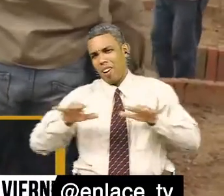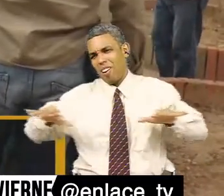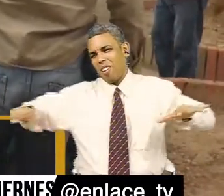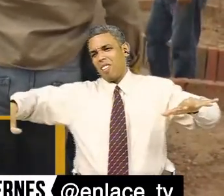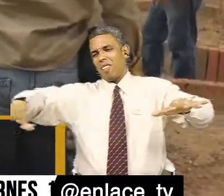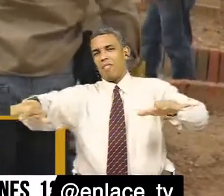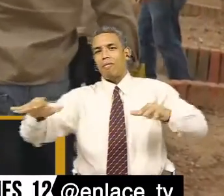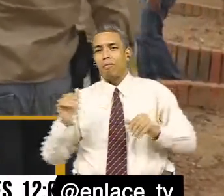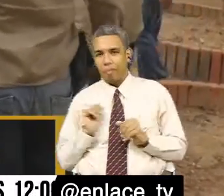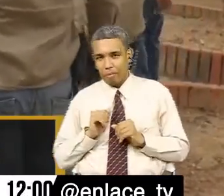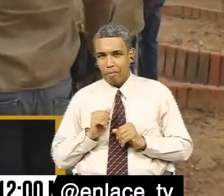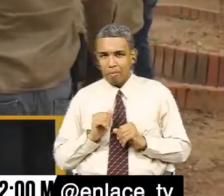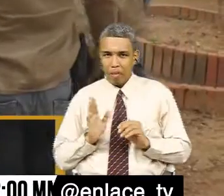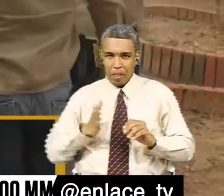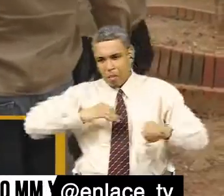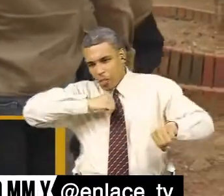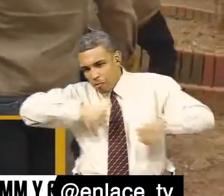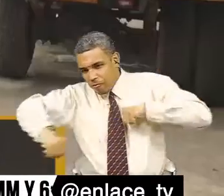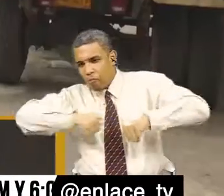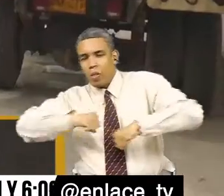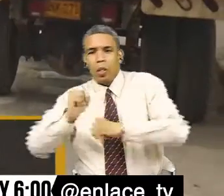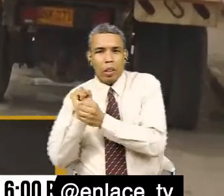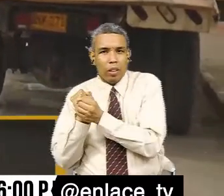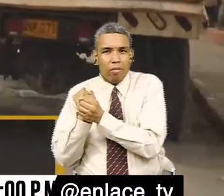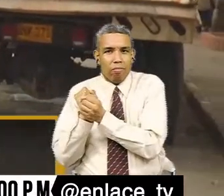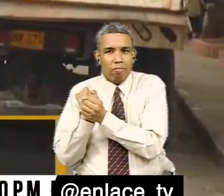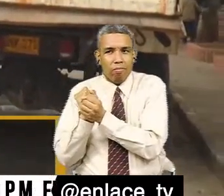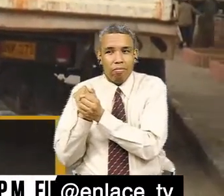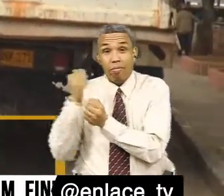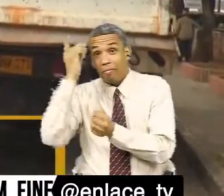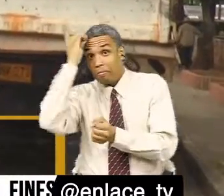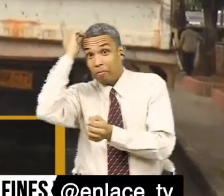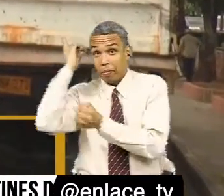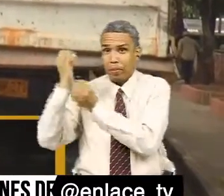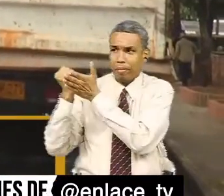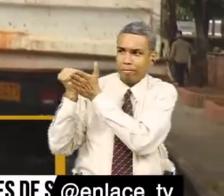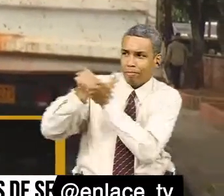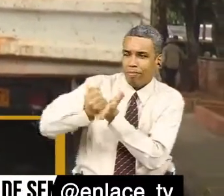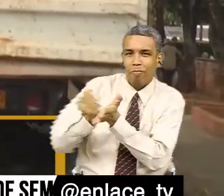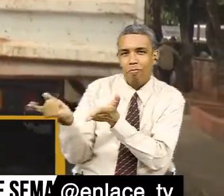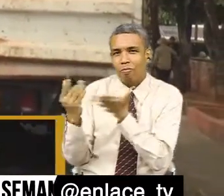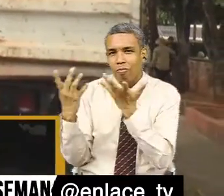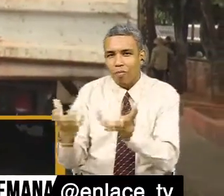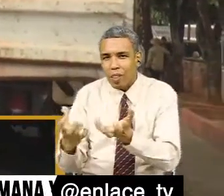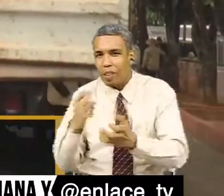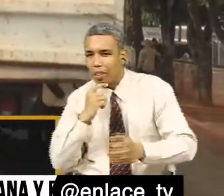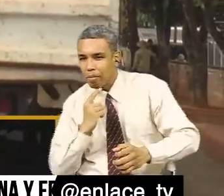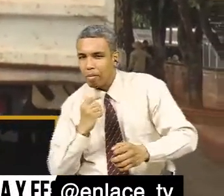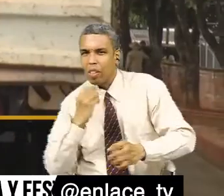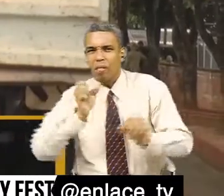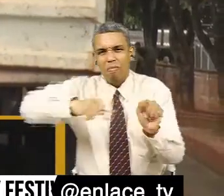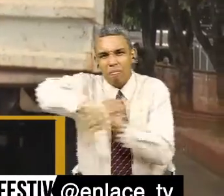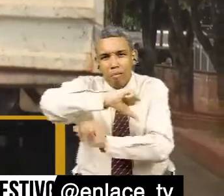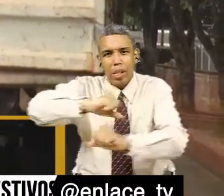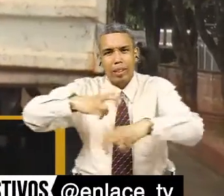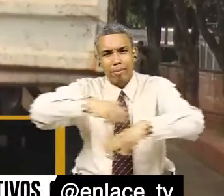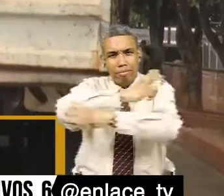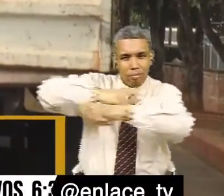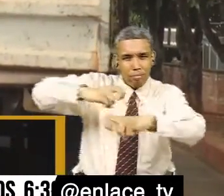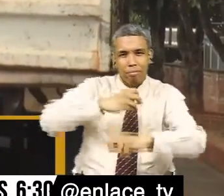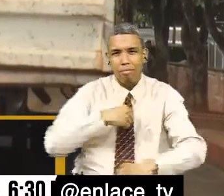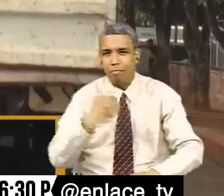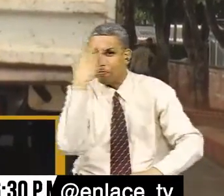municipal. Estamos precisamente poniendo en práctica lo que la alcaldía quiere realizar, como son los embellecimientos en